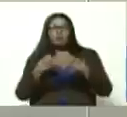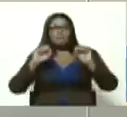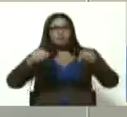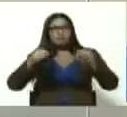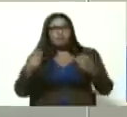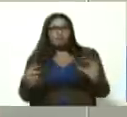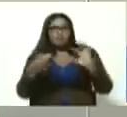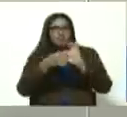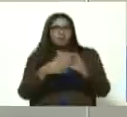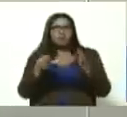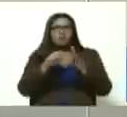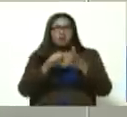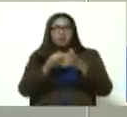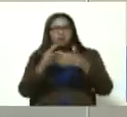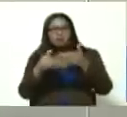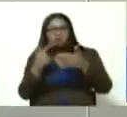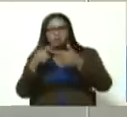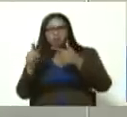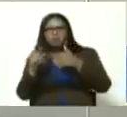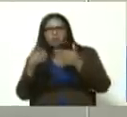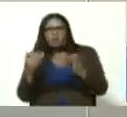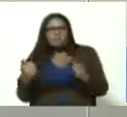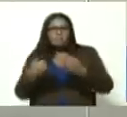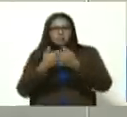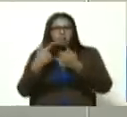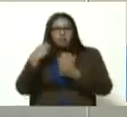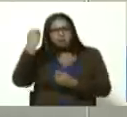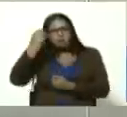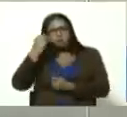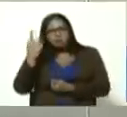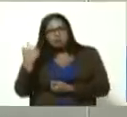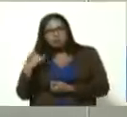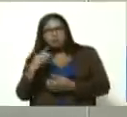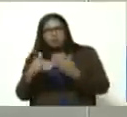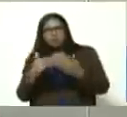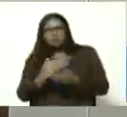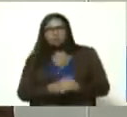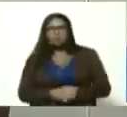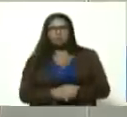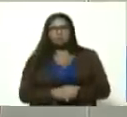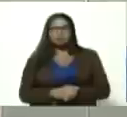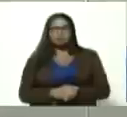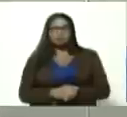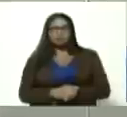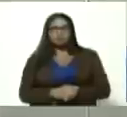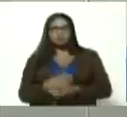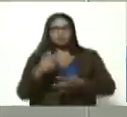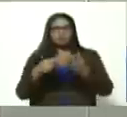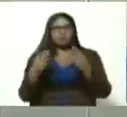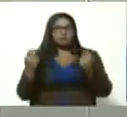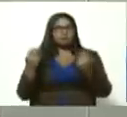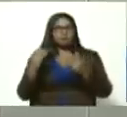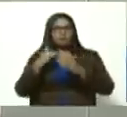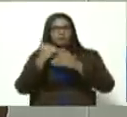convenios con irán y otros que impacto creo que ustedes que puede tener o pueden tener estas acciones y planes en la